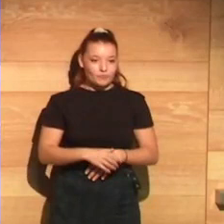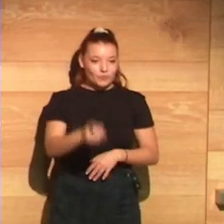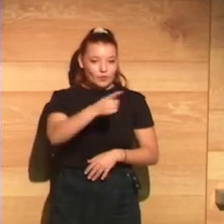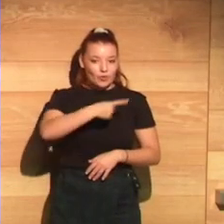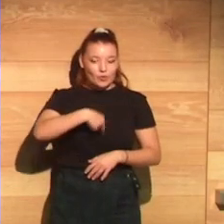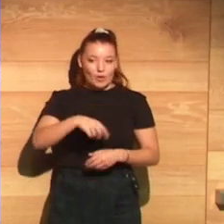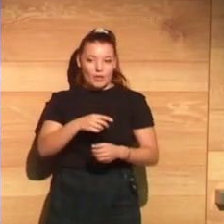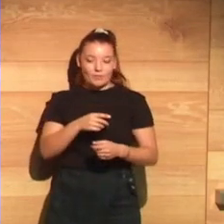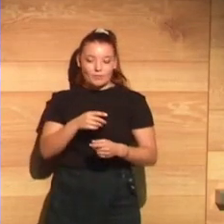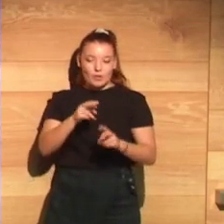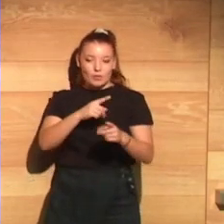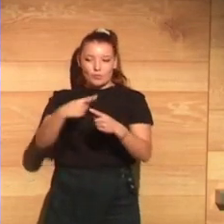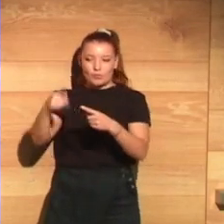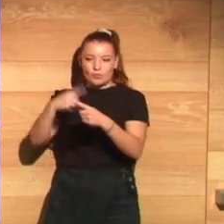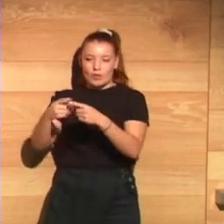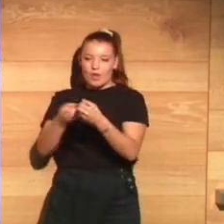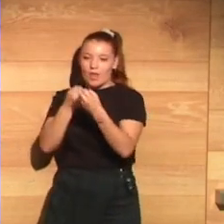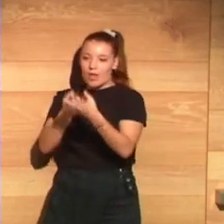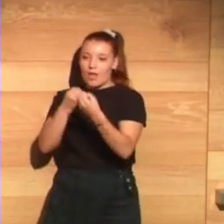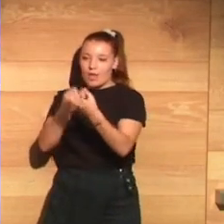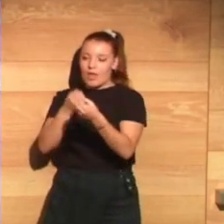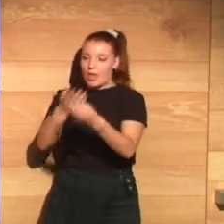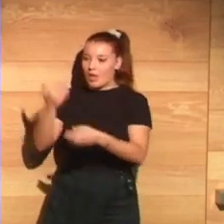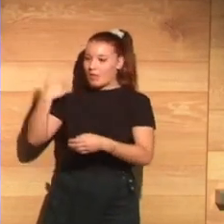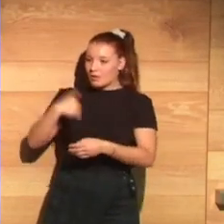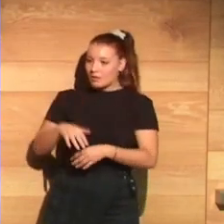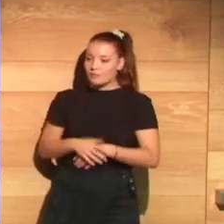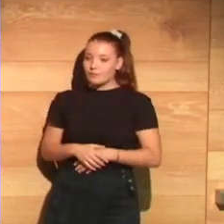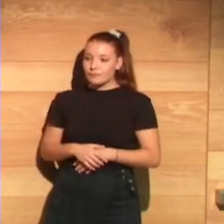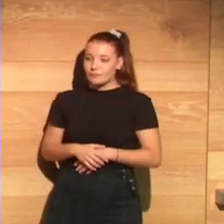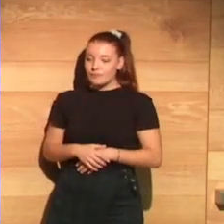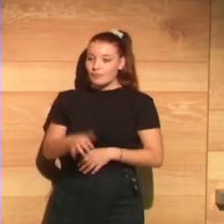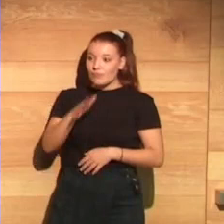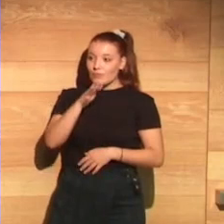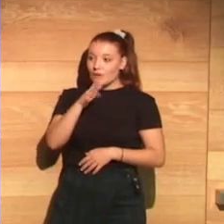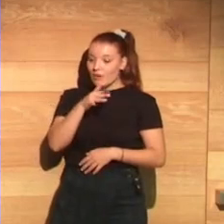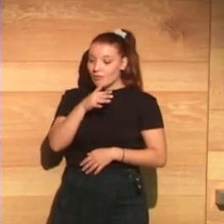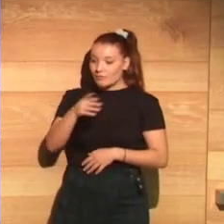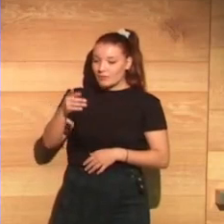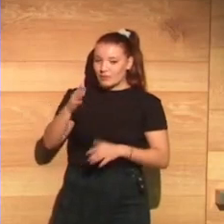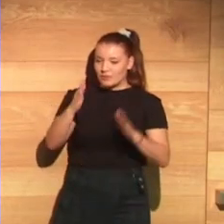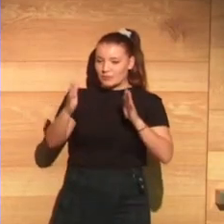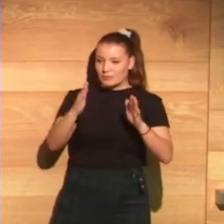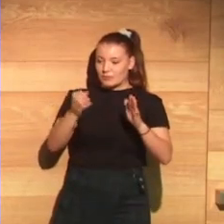puestas azarosas, sino que siempre tienen un porqué. Hemos hablado de muchas cosas de Marilyn.